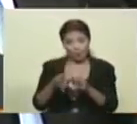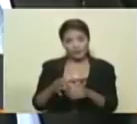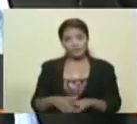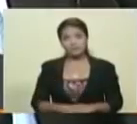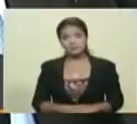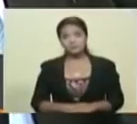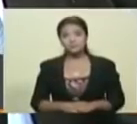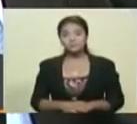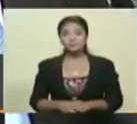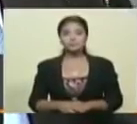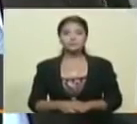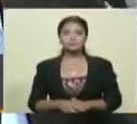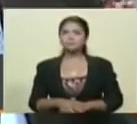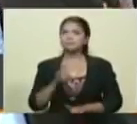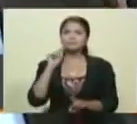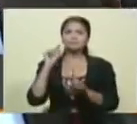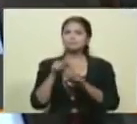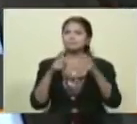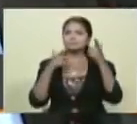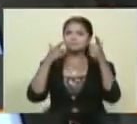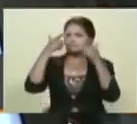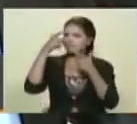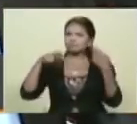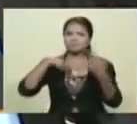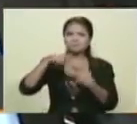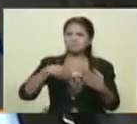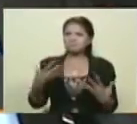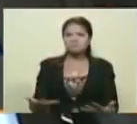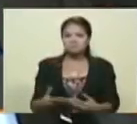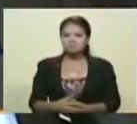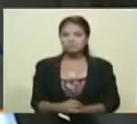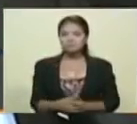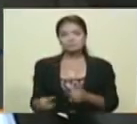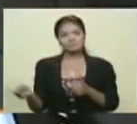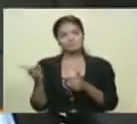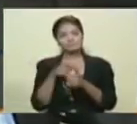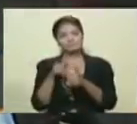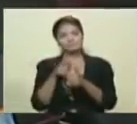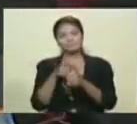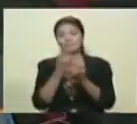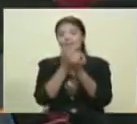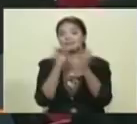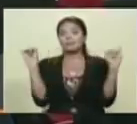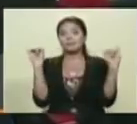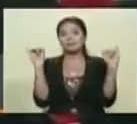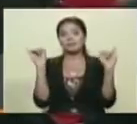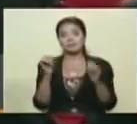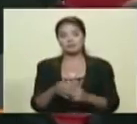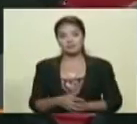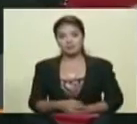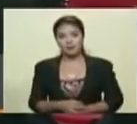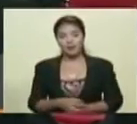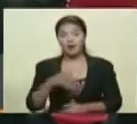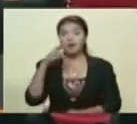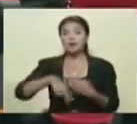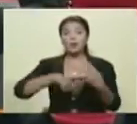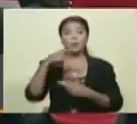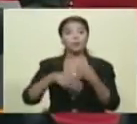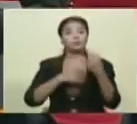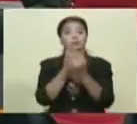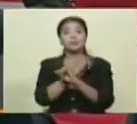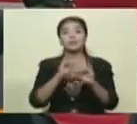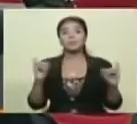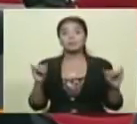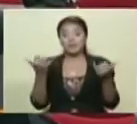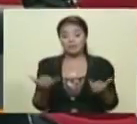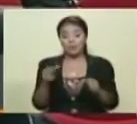el carácter de la revolución chavista, en primer lugar, es un carácter independentista, es una revolución de independencia del